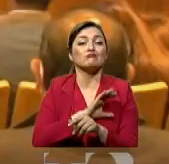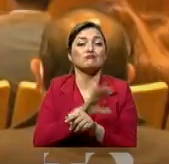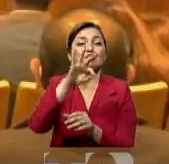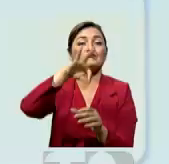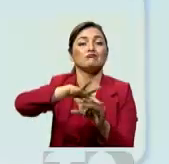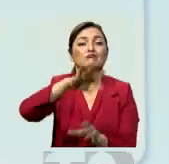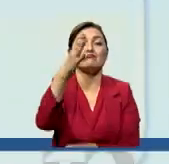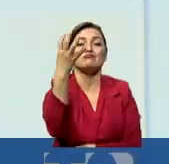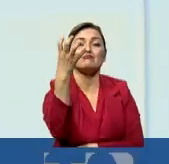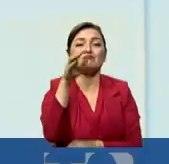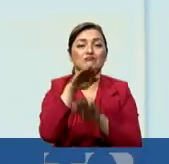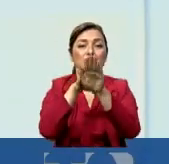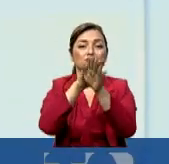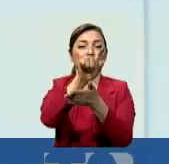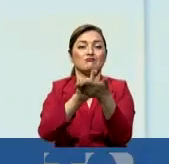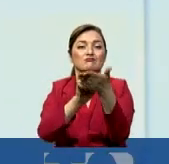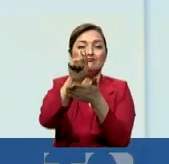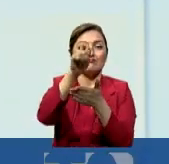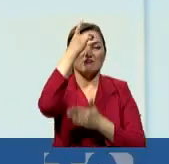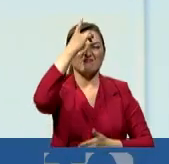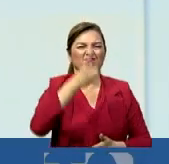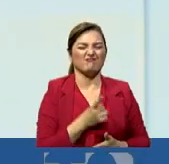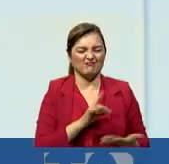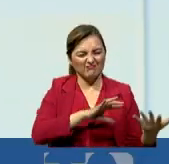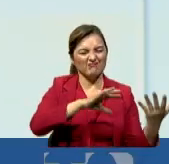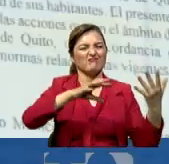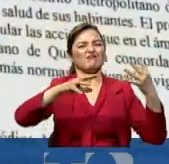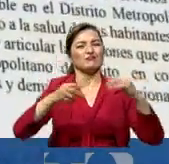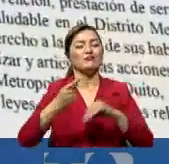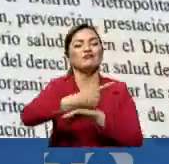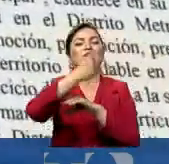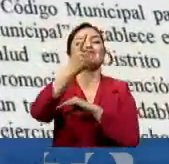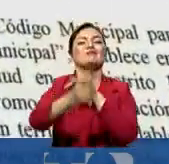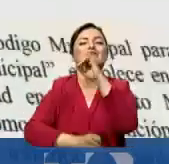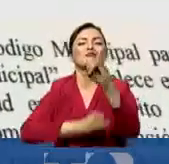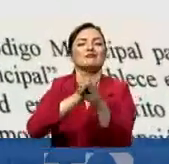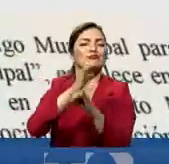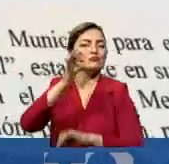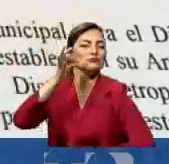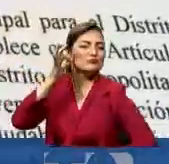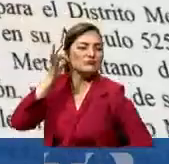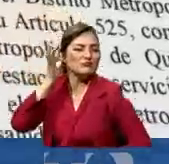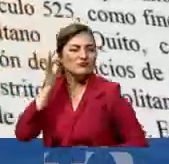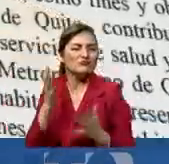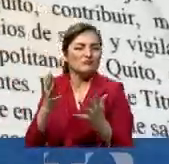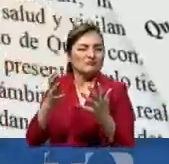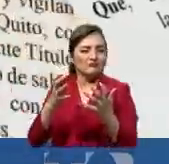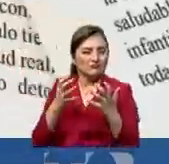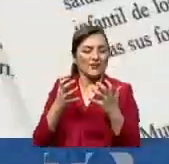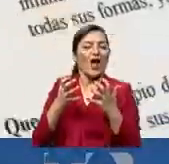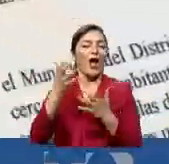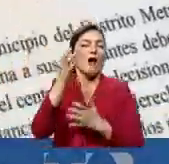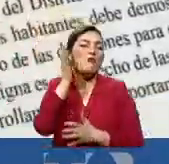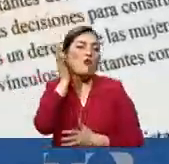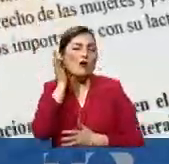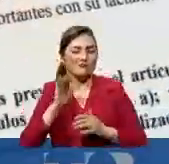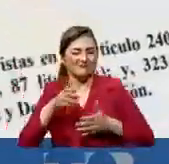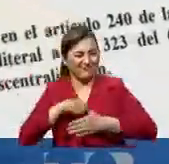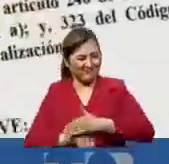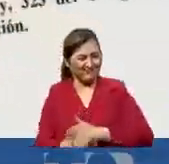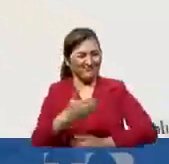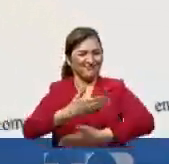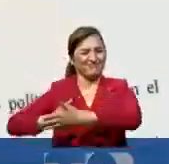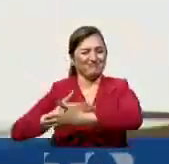Consejo Metropolitano aprobó esta resolución que, a propósito del Día Internacional de la Mujer, intenta promover la lactancia materna en